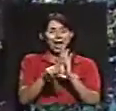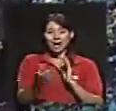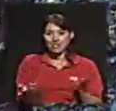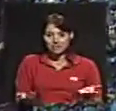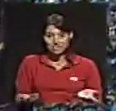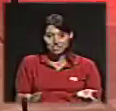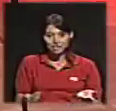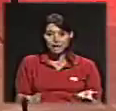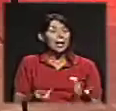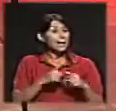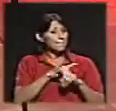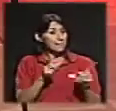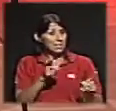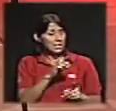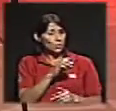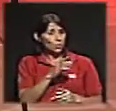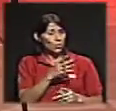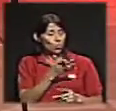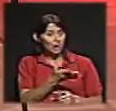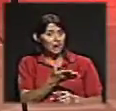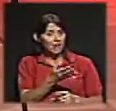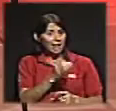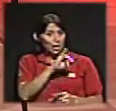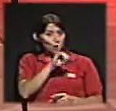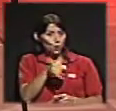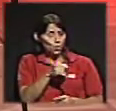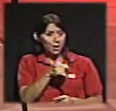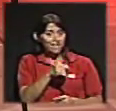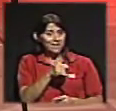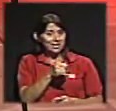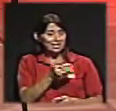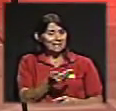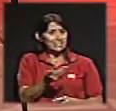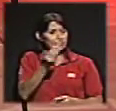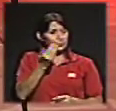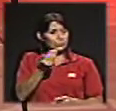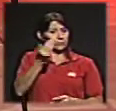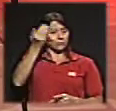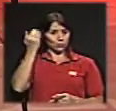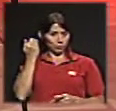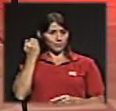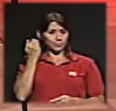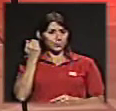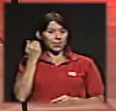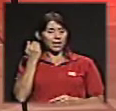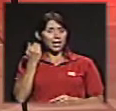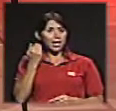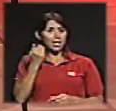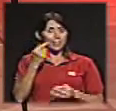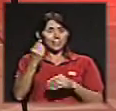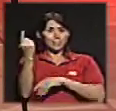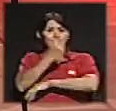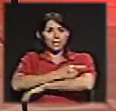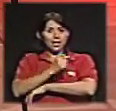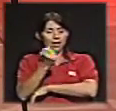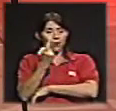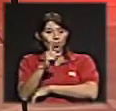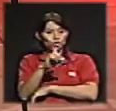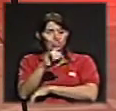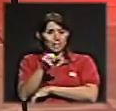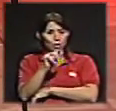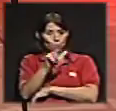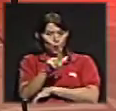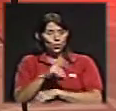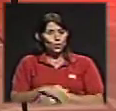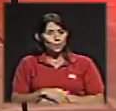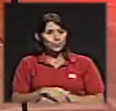el jueves de la semana tras anterior, el 11 de julio,